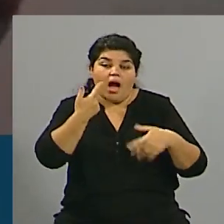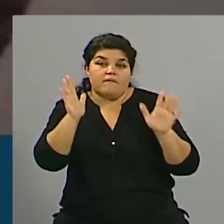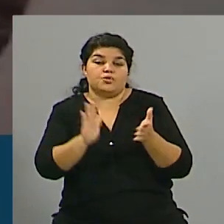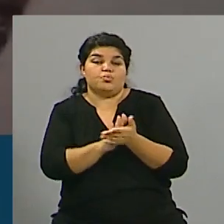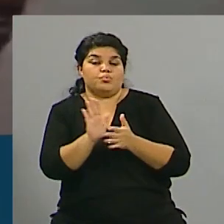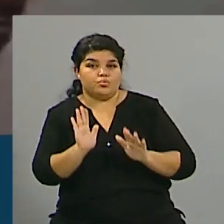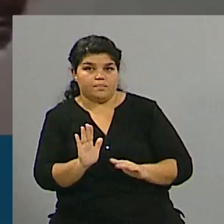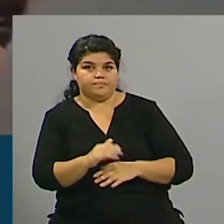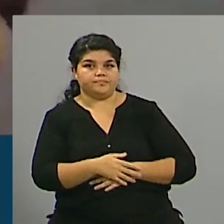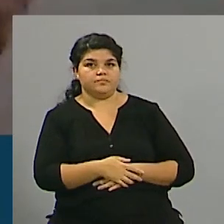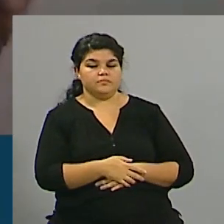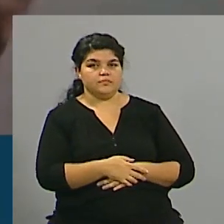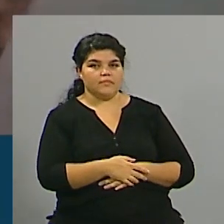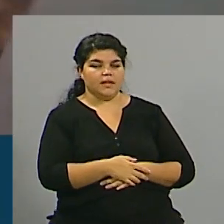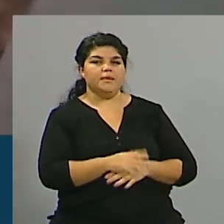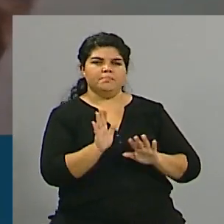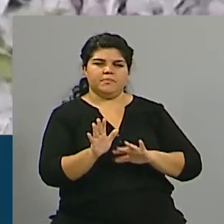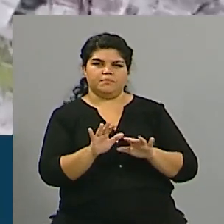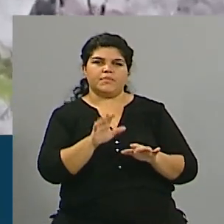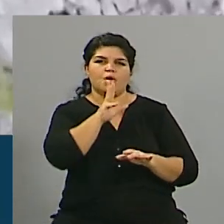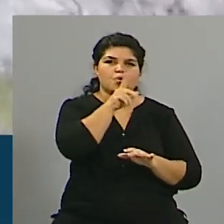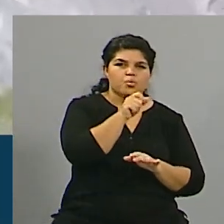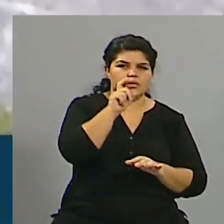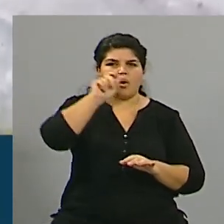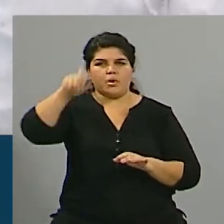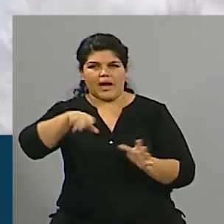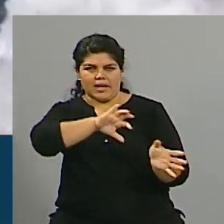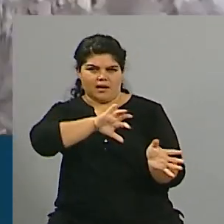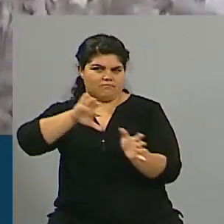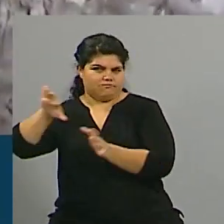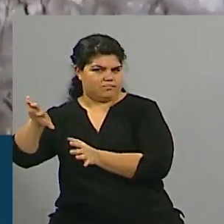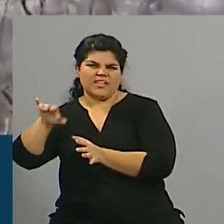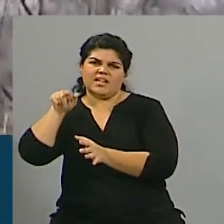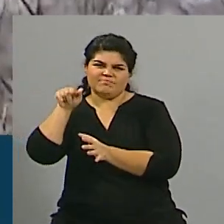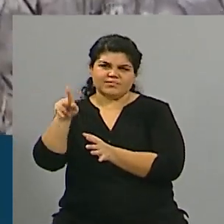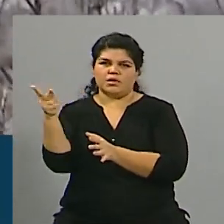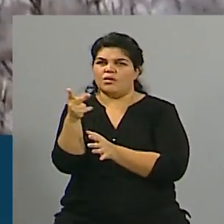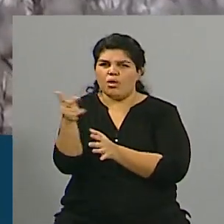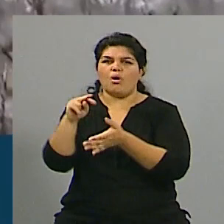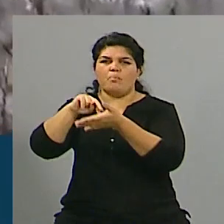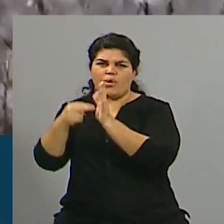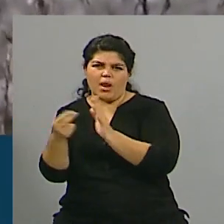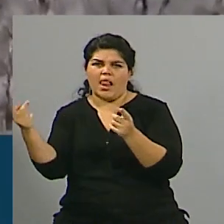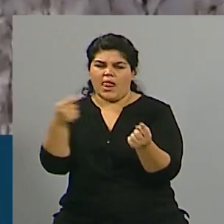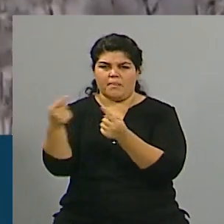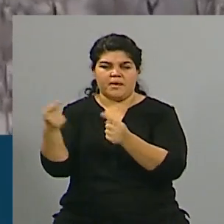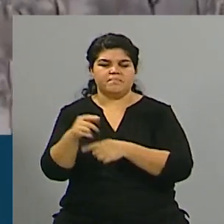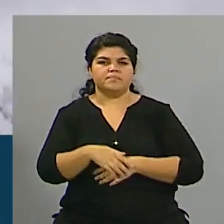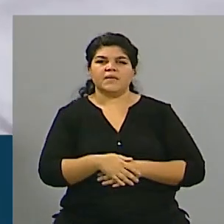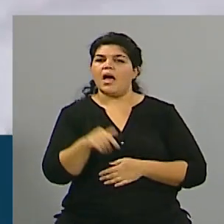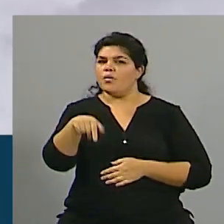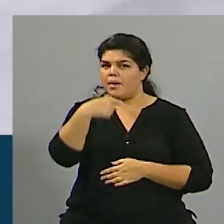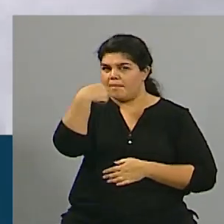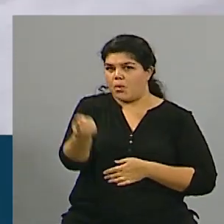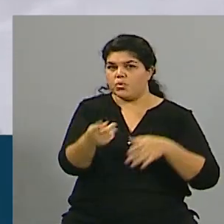Sacando a Rusia y a Ucrania, que son los protagonistas de este conflicto, ¿quién gana y quién pierde en el mundo